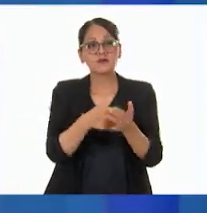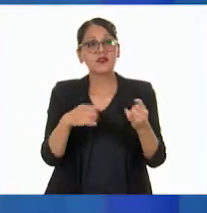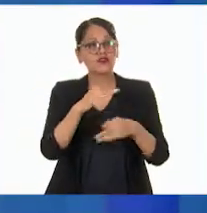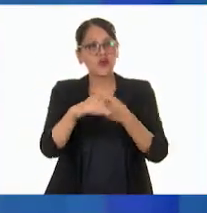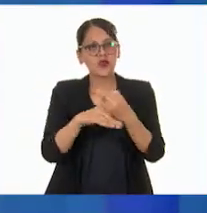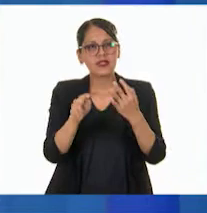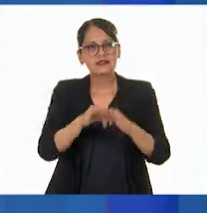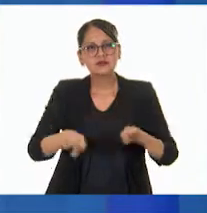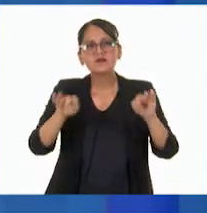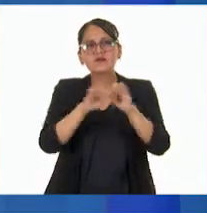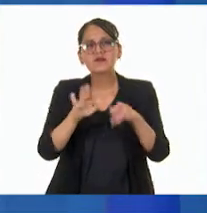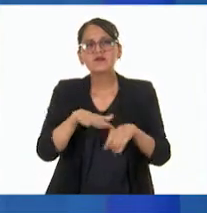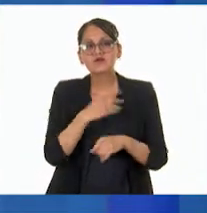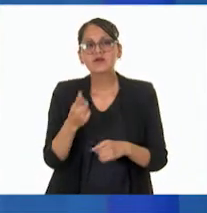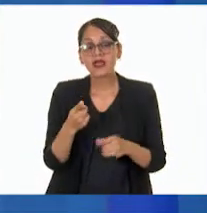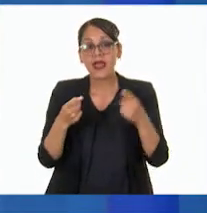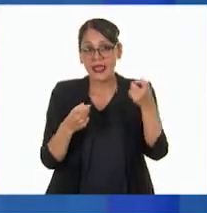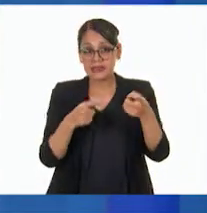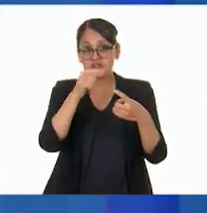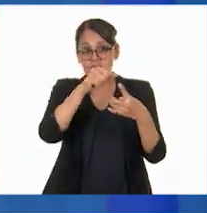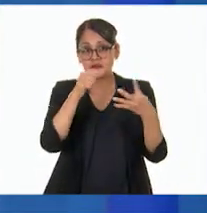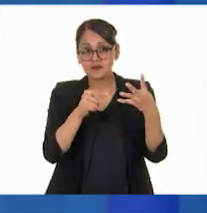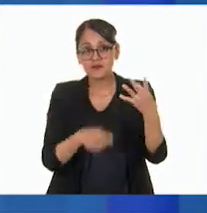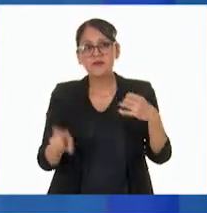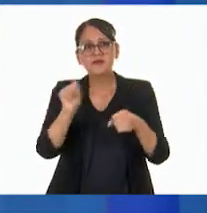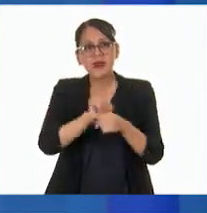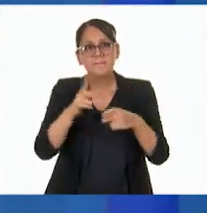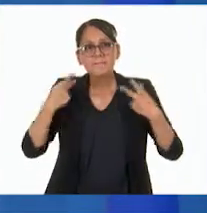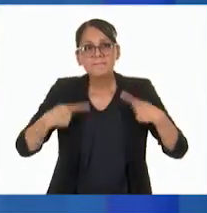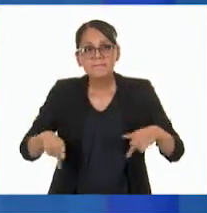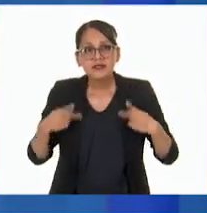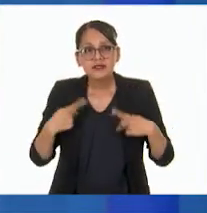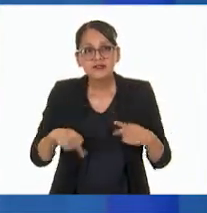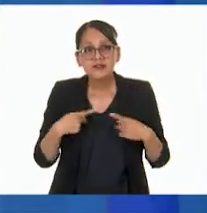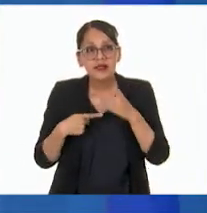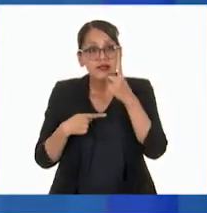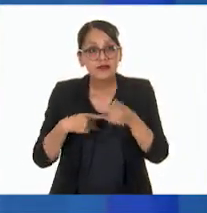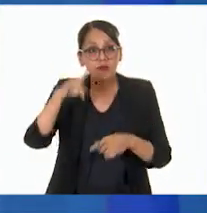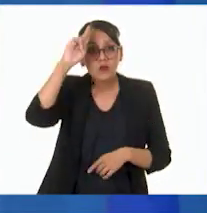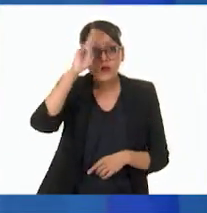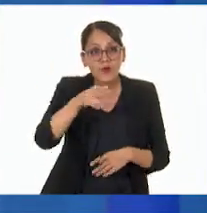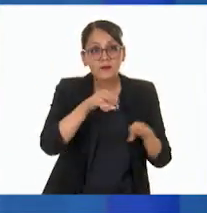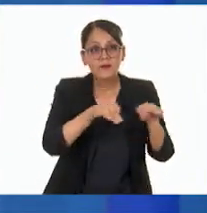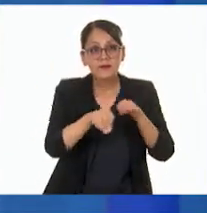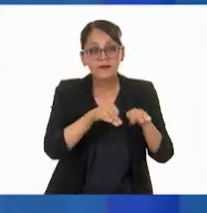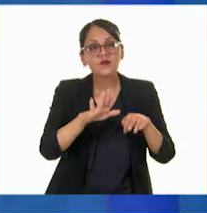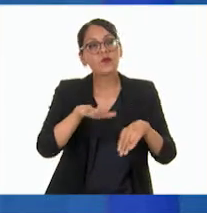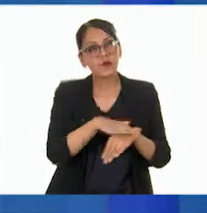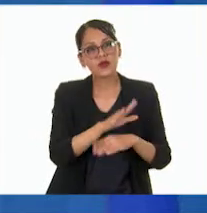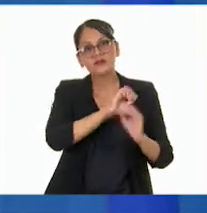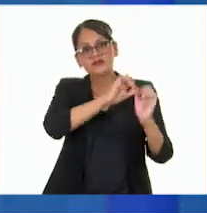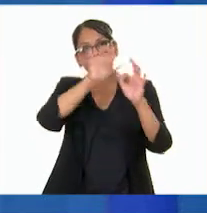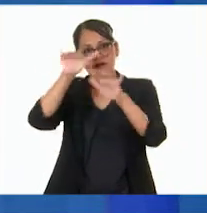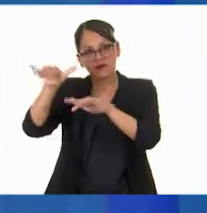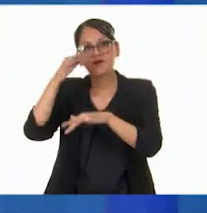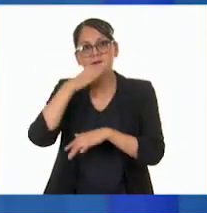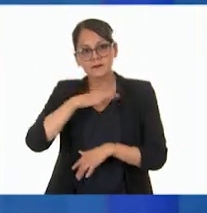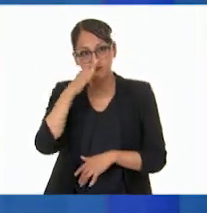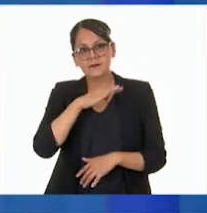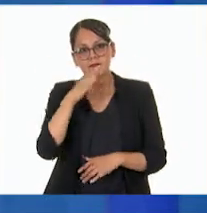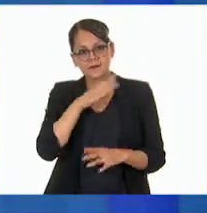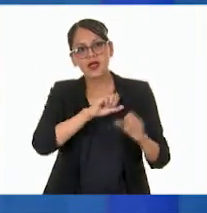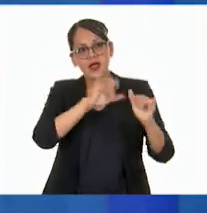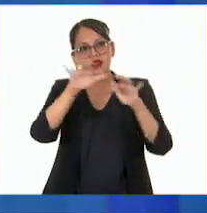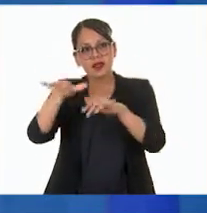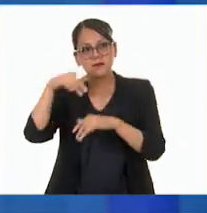tan importantes que en varios de esos días la gente tenía prohibido ir a trabajar porque se esperaba que se dedicaran todo